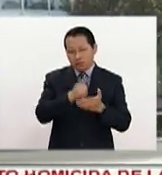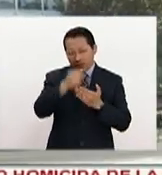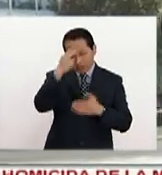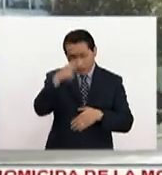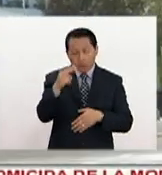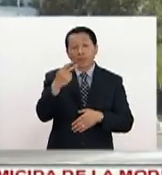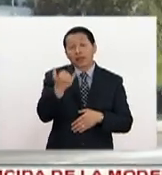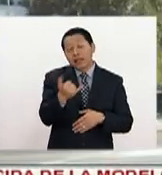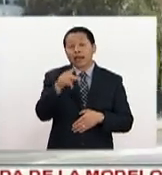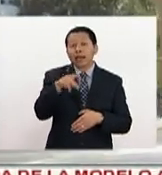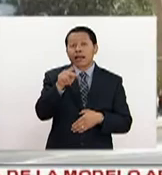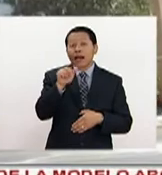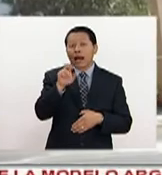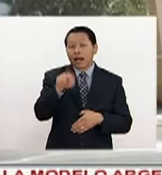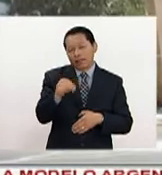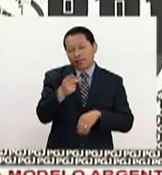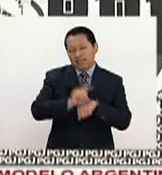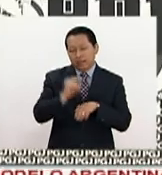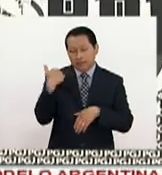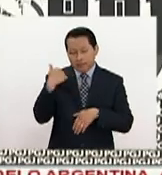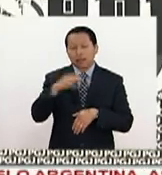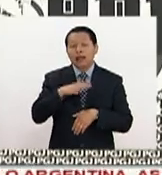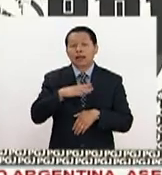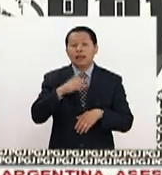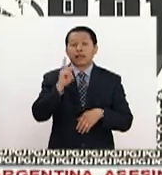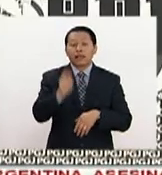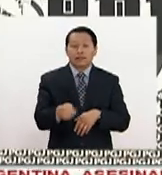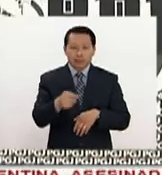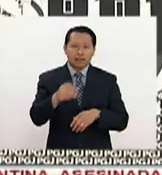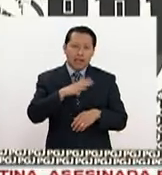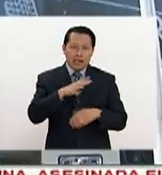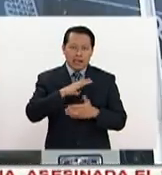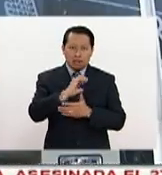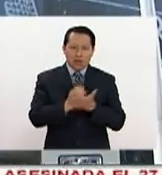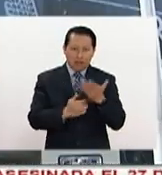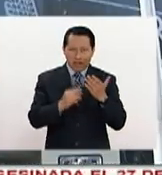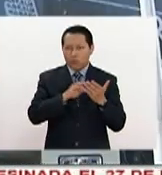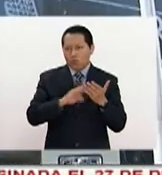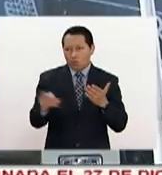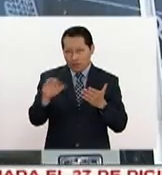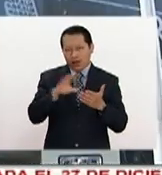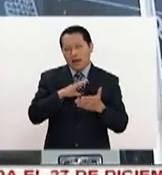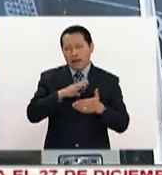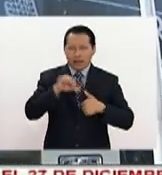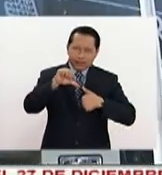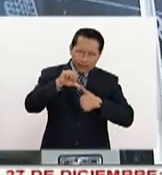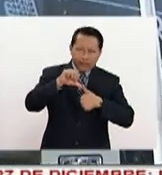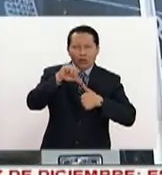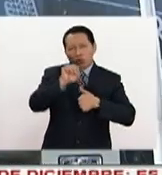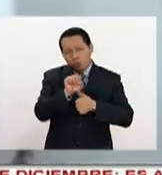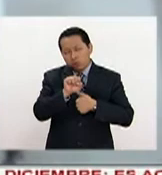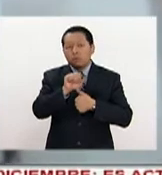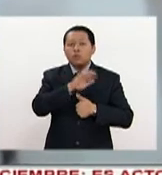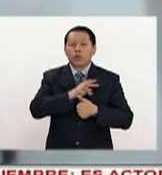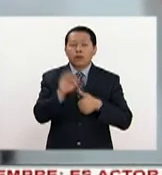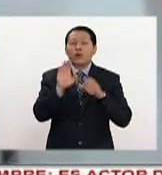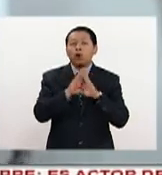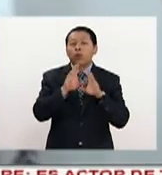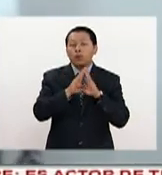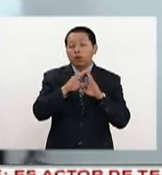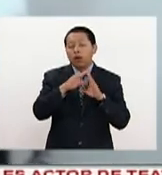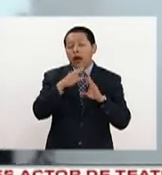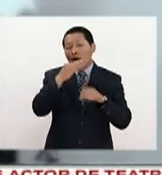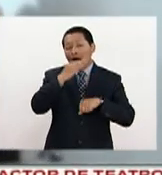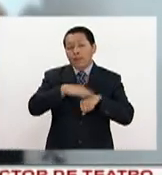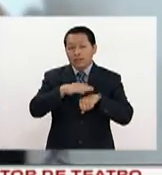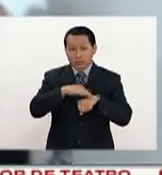Karen, por supuesto, hace unos días. Estos portales contratan a las jóvenes provenientes de Centro y Sudamérica con la promesa de llevarlas a